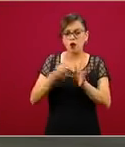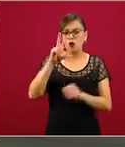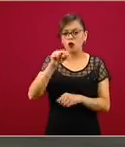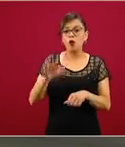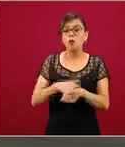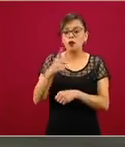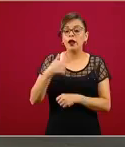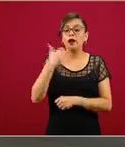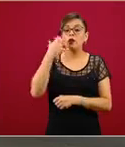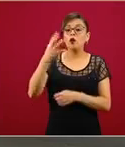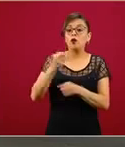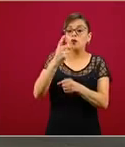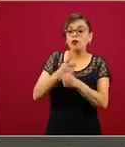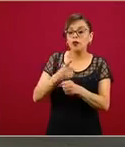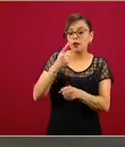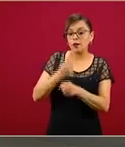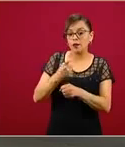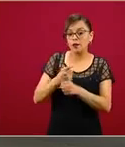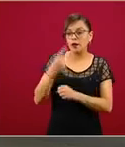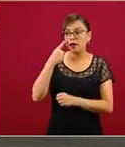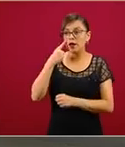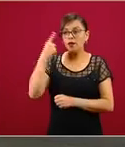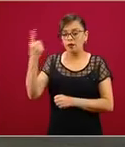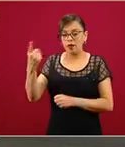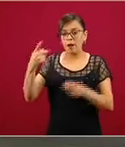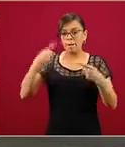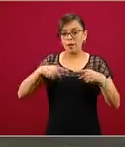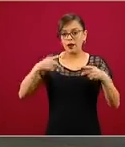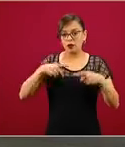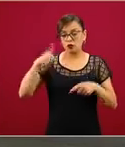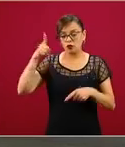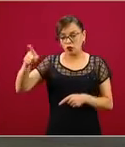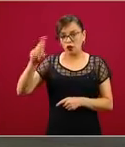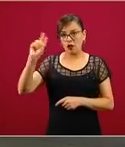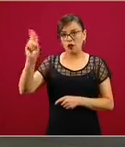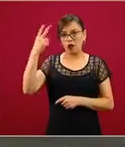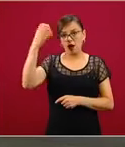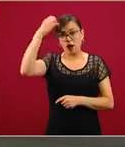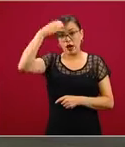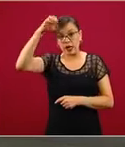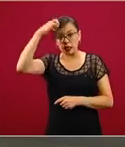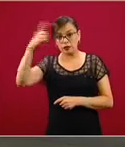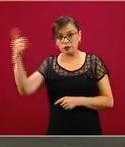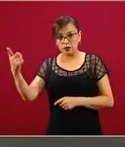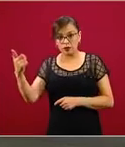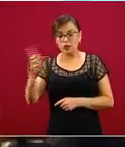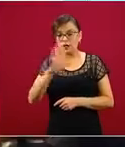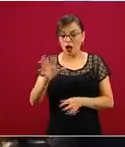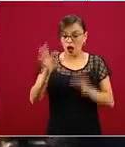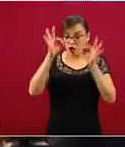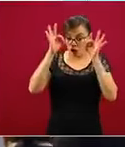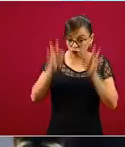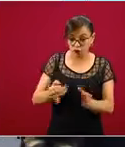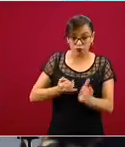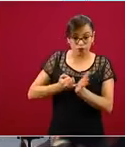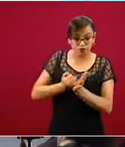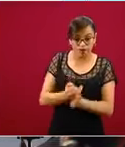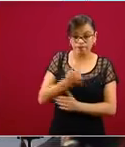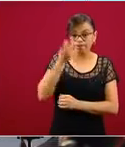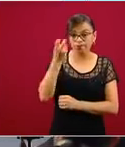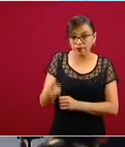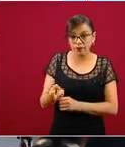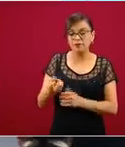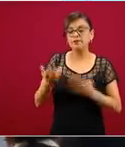termine los colegas académicas y académicos de tener la versión definitiva. No quiero confundirles con que digan, Chihuahua está en tal